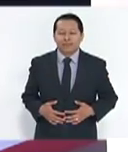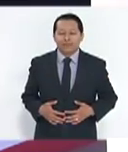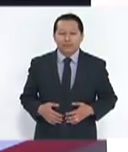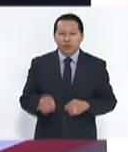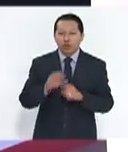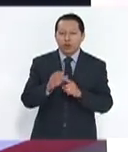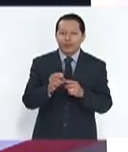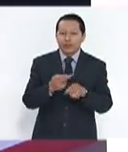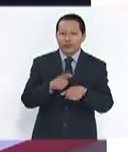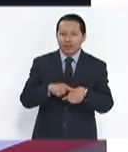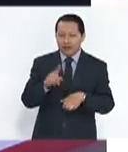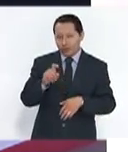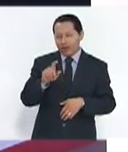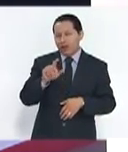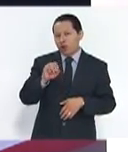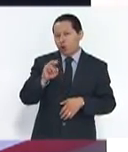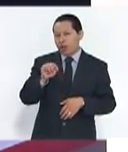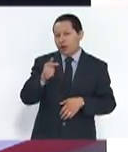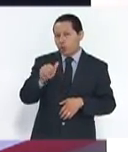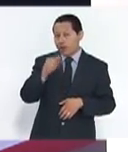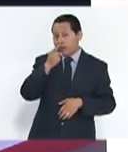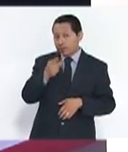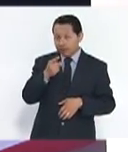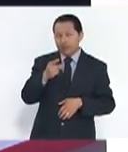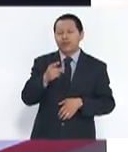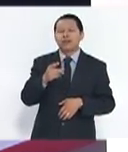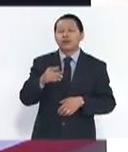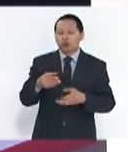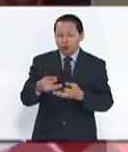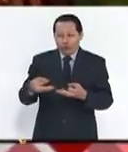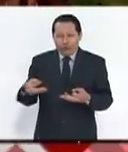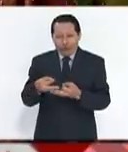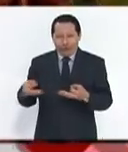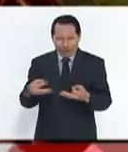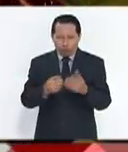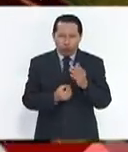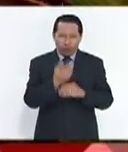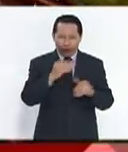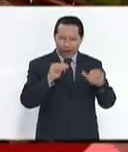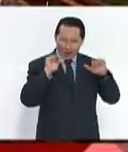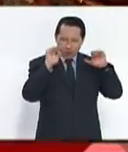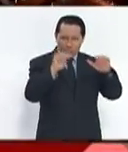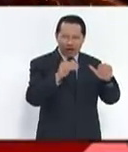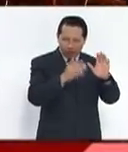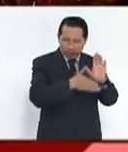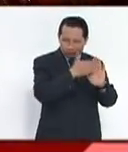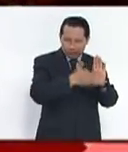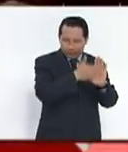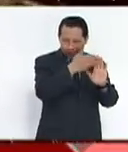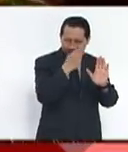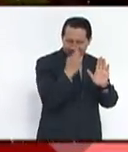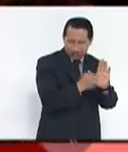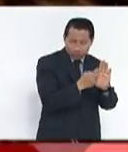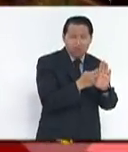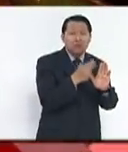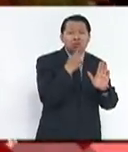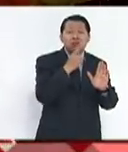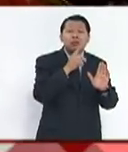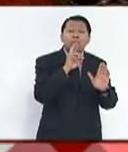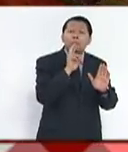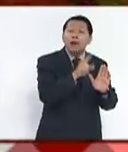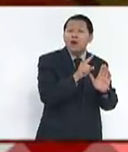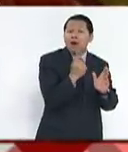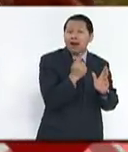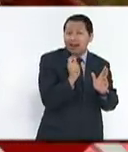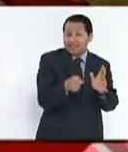La Comisión Nacional del Agua afirmó que el suelo lacustre, donde se construye el nuevo Aeropuerto Internacional de México, es mejor que el terreno donde se encuentra